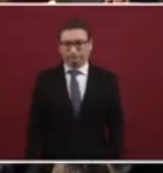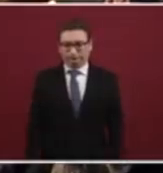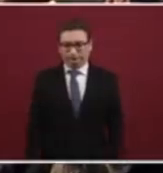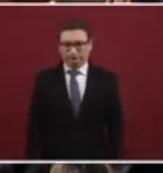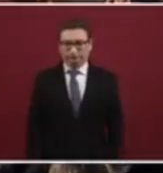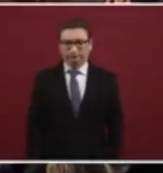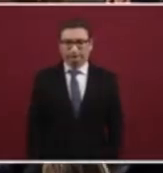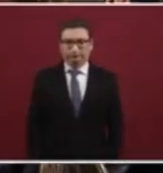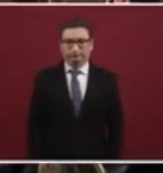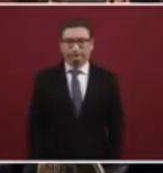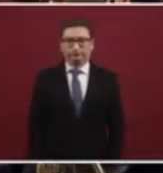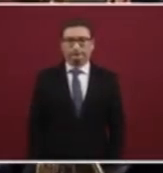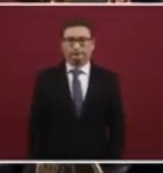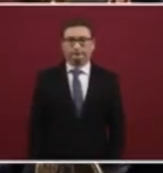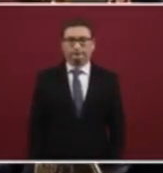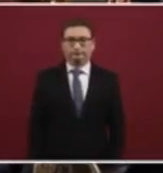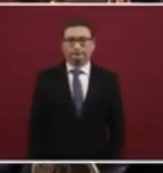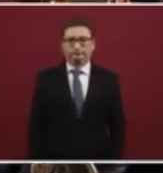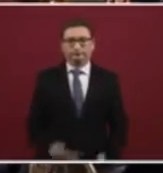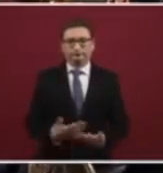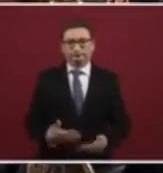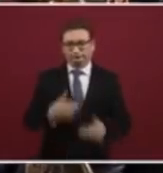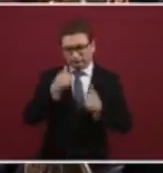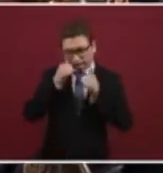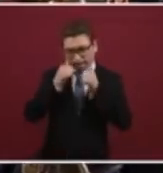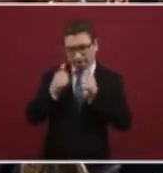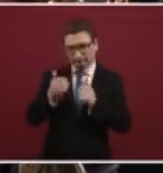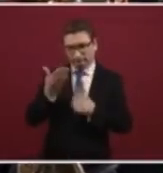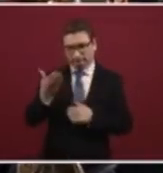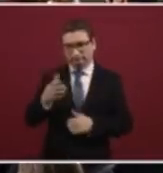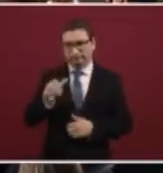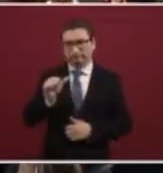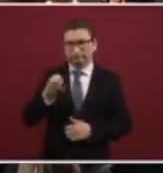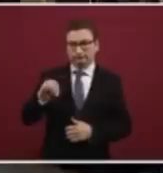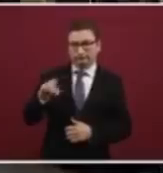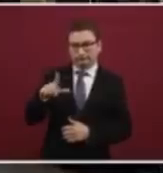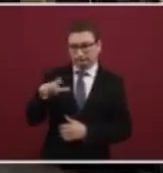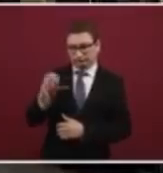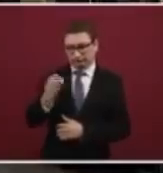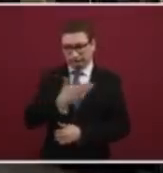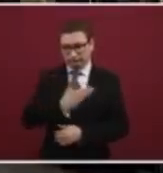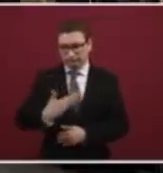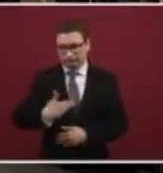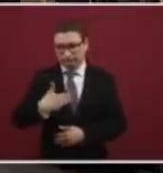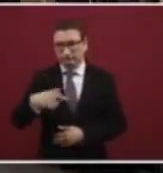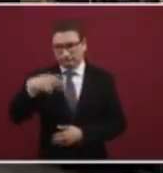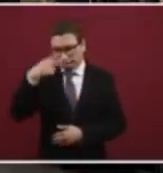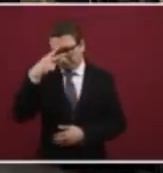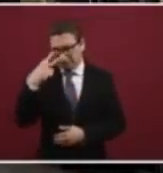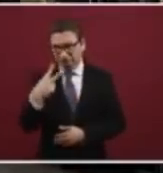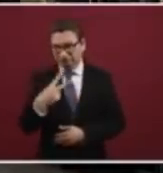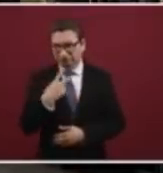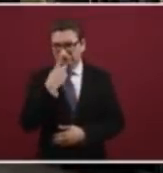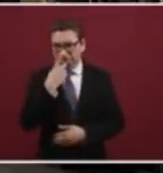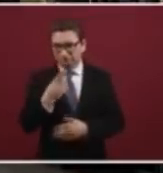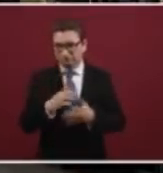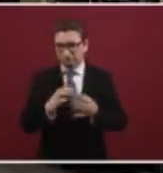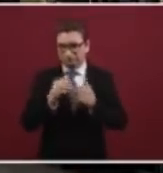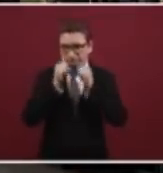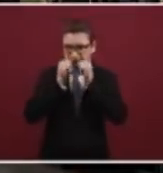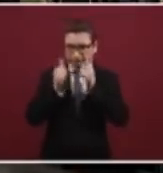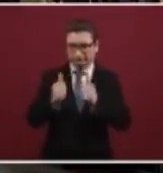ahora escuchemos el mensaje del licenciado andrés manuel lópez obrador presidente de los estados unidos mexicanos